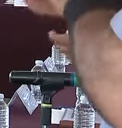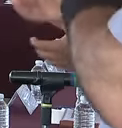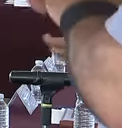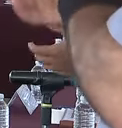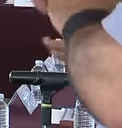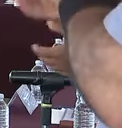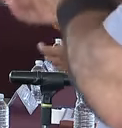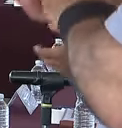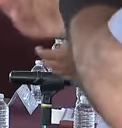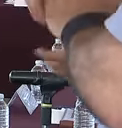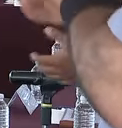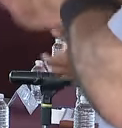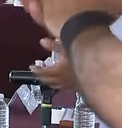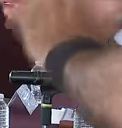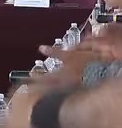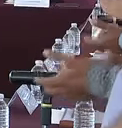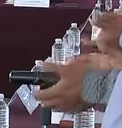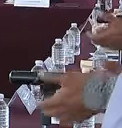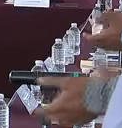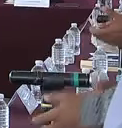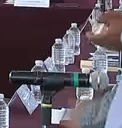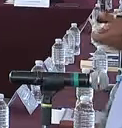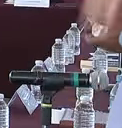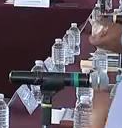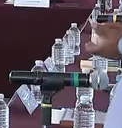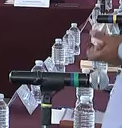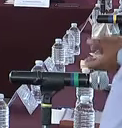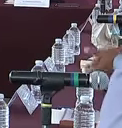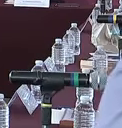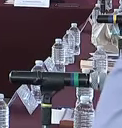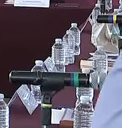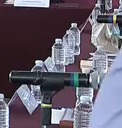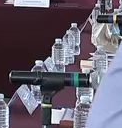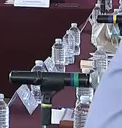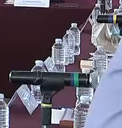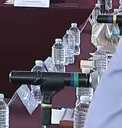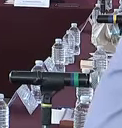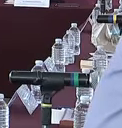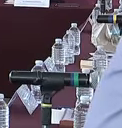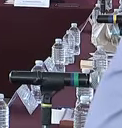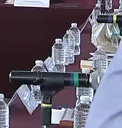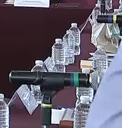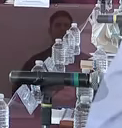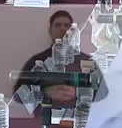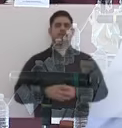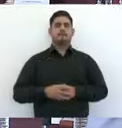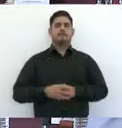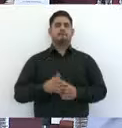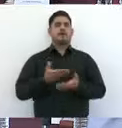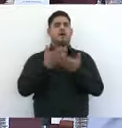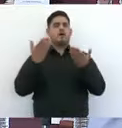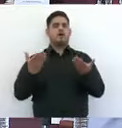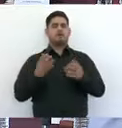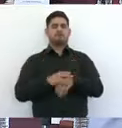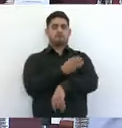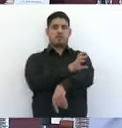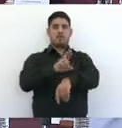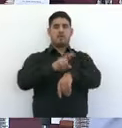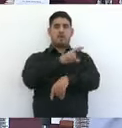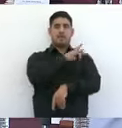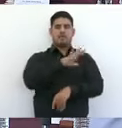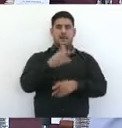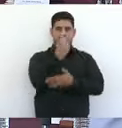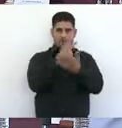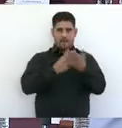Escuchamos el mensaje del gobernador constitucional del Estado de Sonora, Alfonso Durazo Montaño. Pedimos la palabra al coordinador general de programas